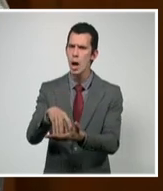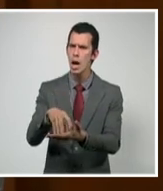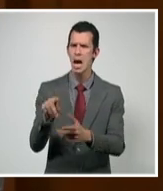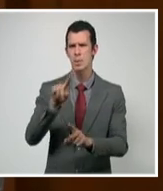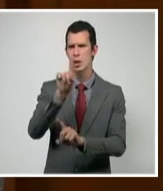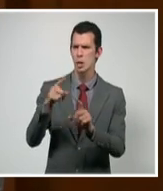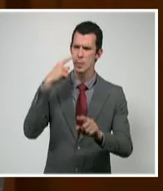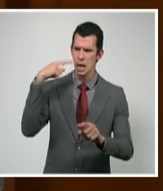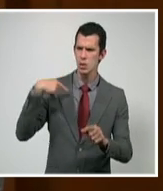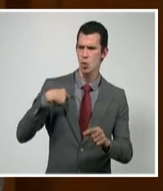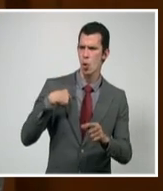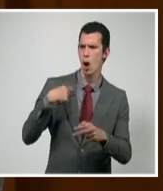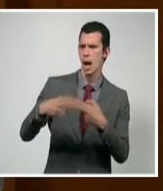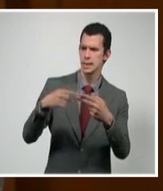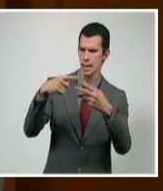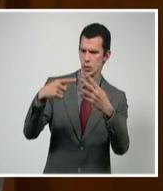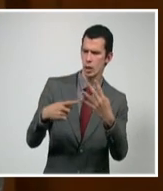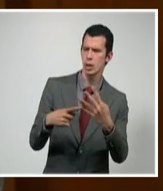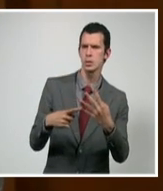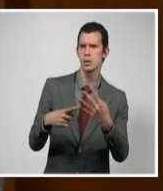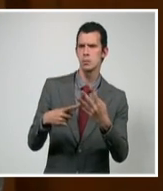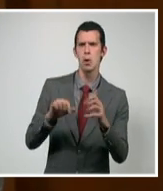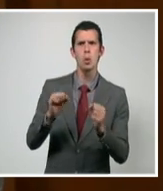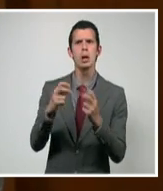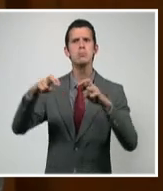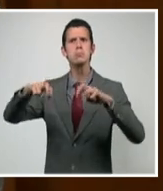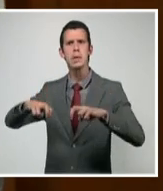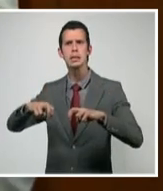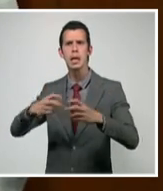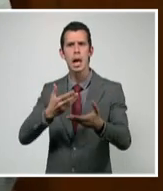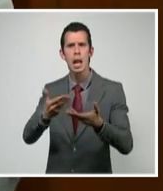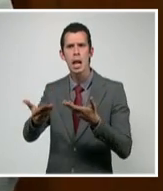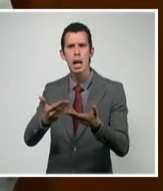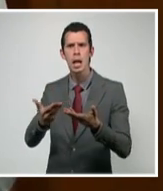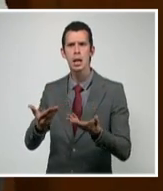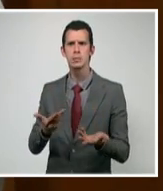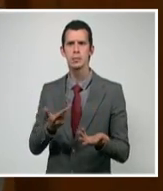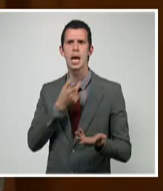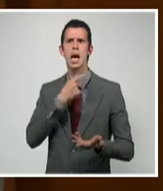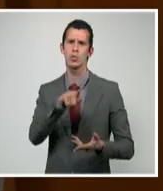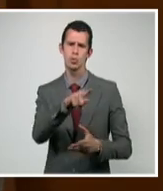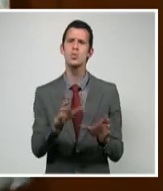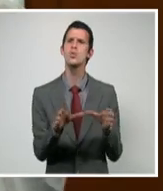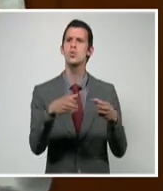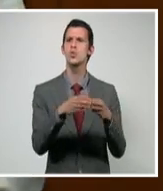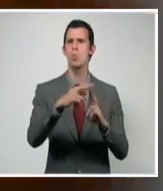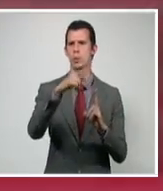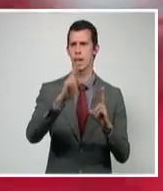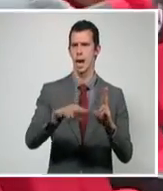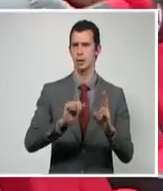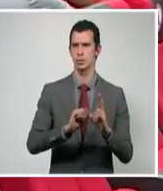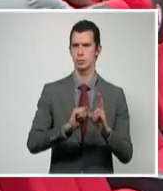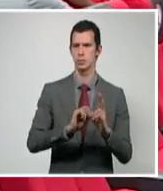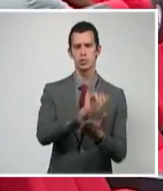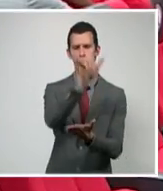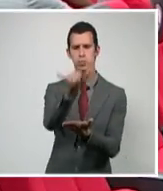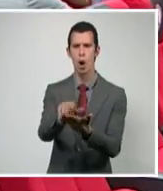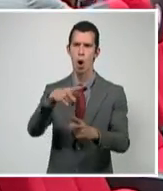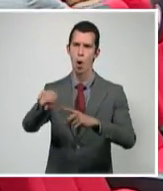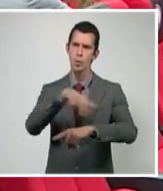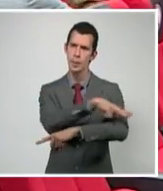y qué ocurriría si ese grupo de teatro o ese artista viola la ley de ese país.